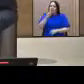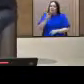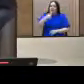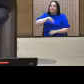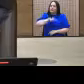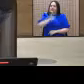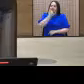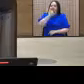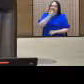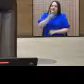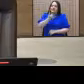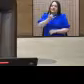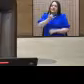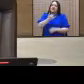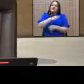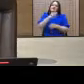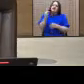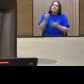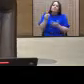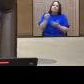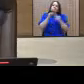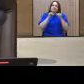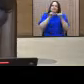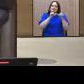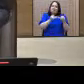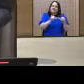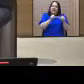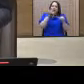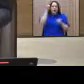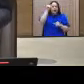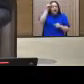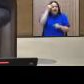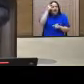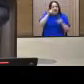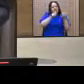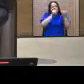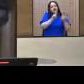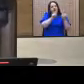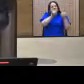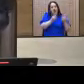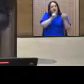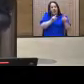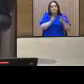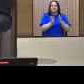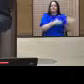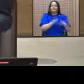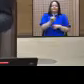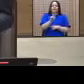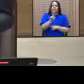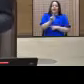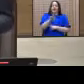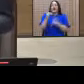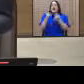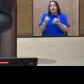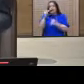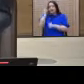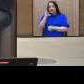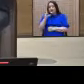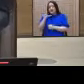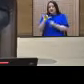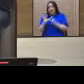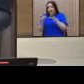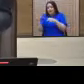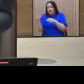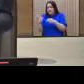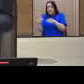y excediendo en la lógica del diagnóstico. Por ejemplo, ayer en la Comisión de Asuntos Agropecuarios